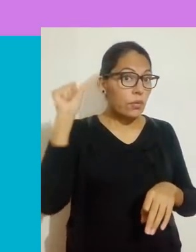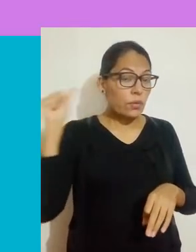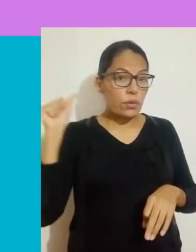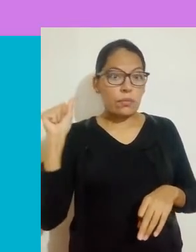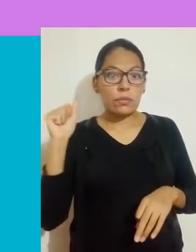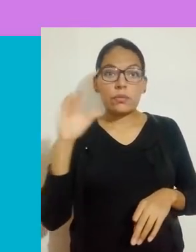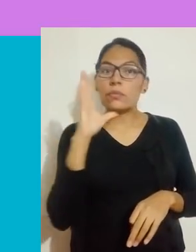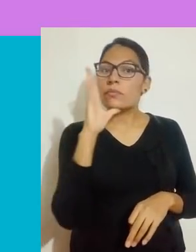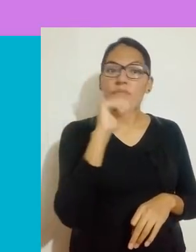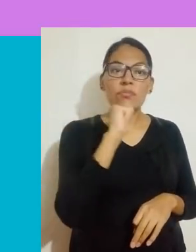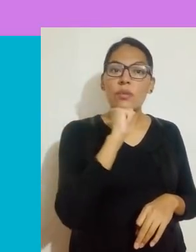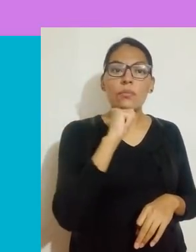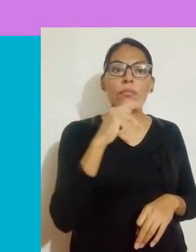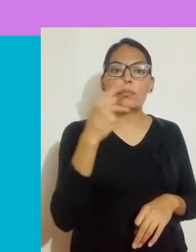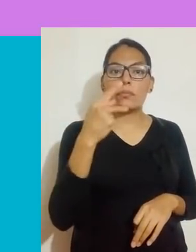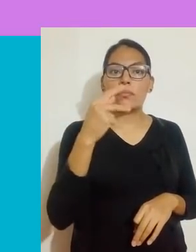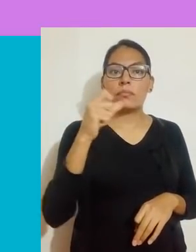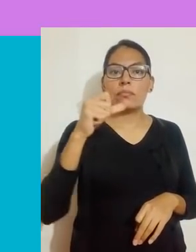la mejor opción.